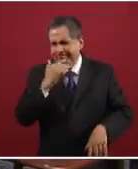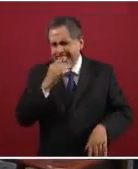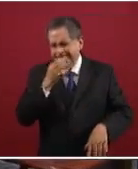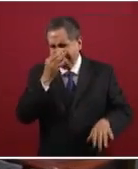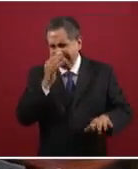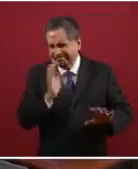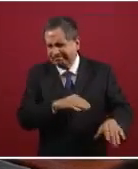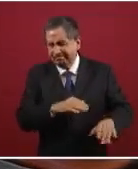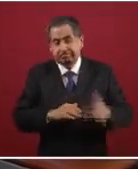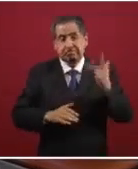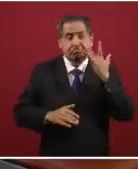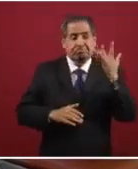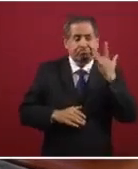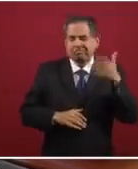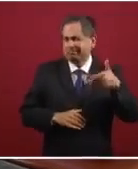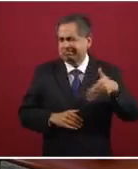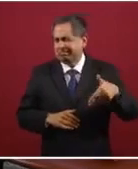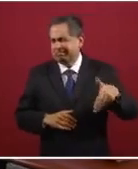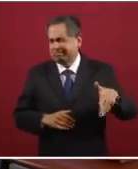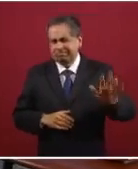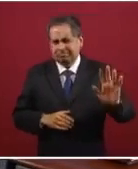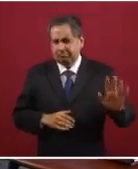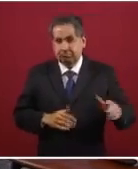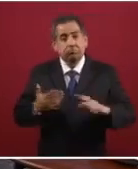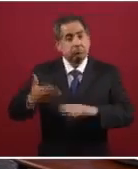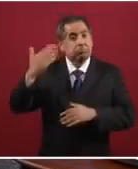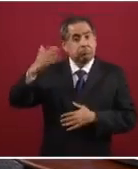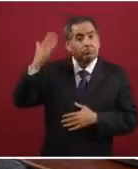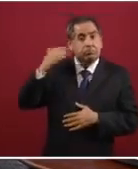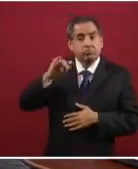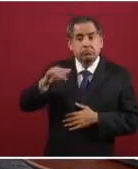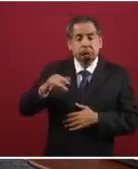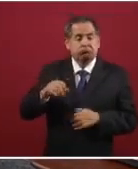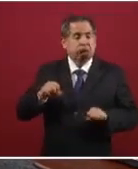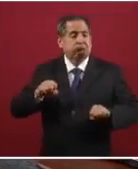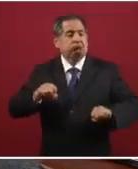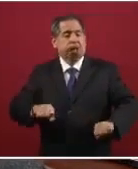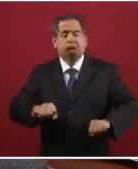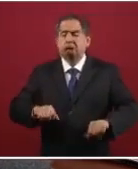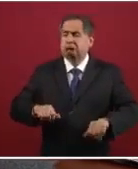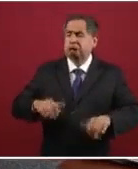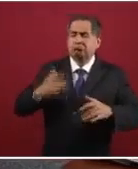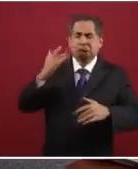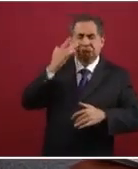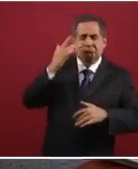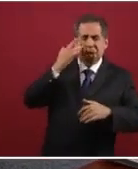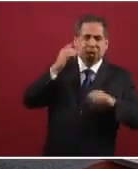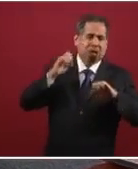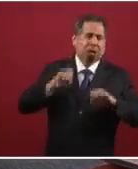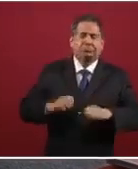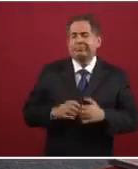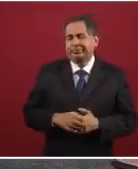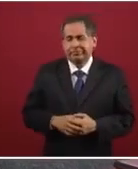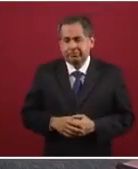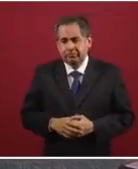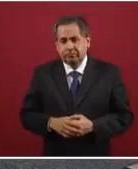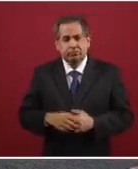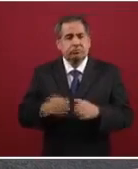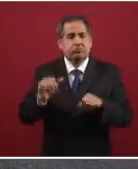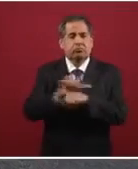el fantoche, pero antes se sentaban atrás en el